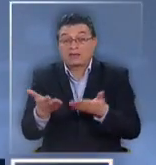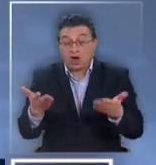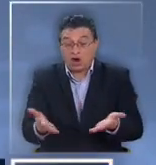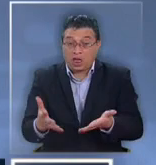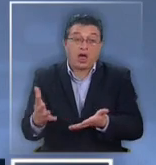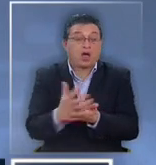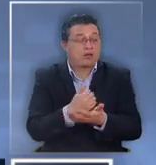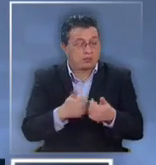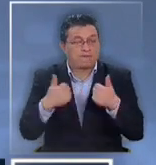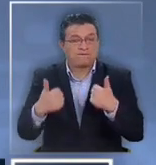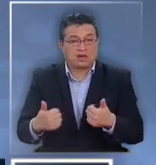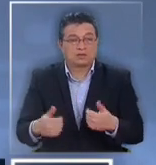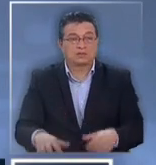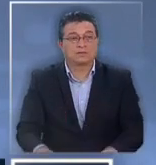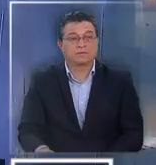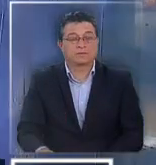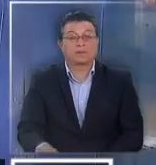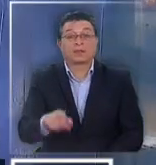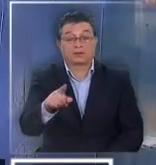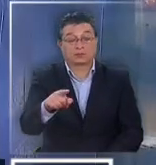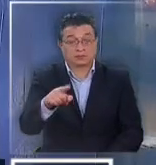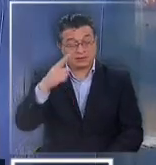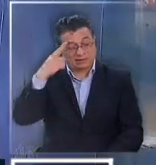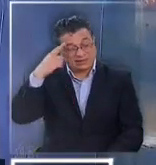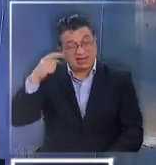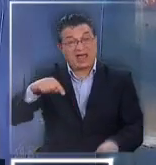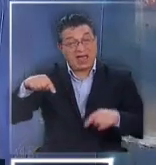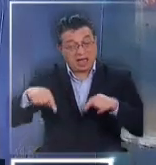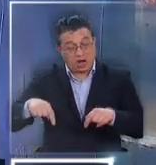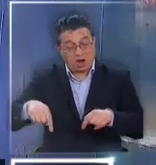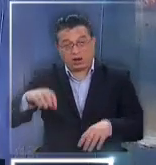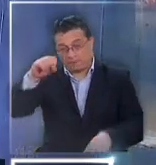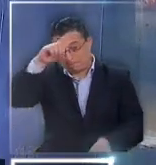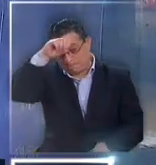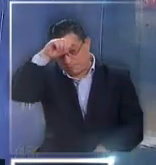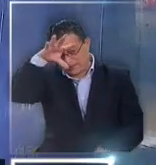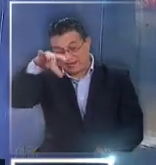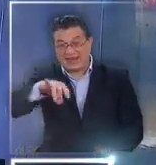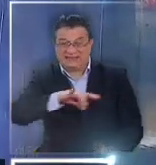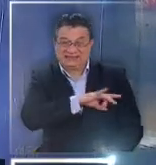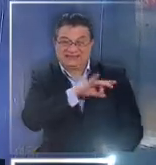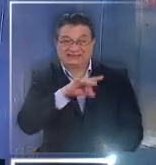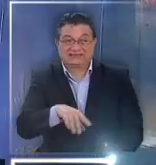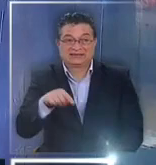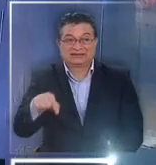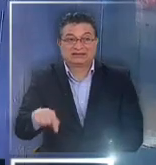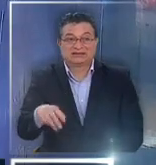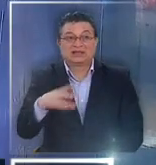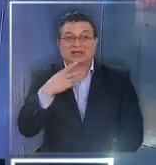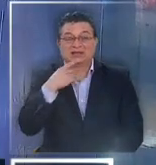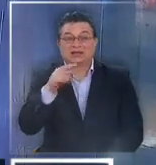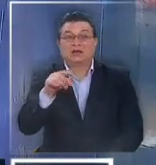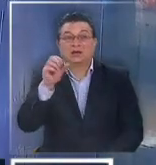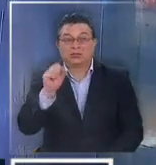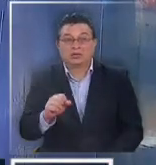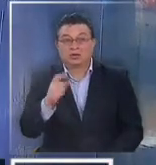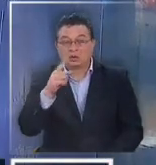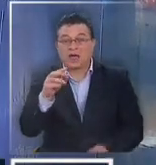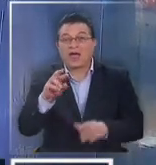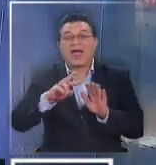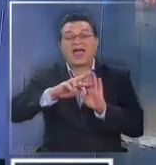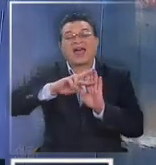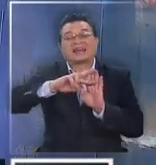hemos logrado y es el momento de hernández este de la minería chilena de no sé refundar pero sí de una gran